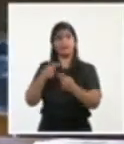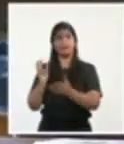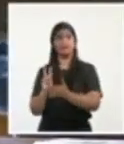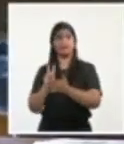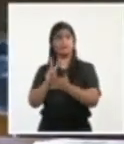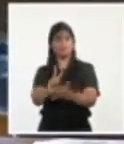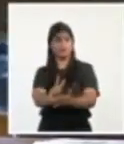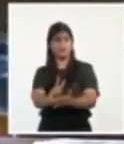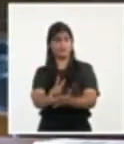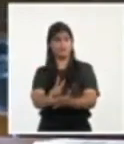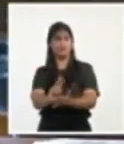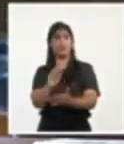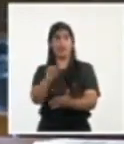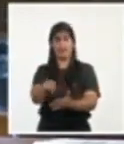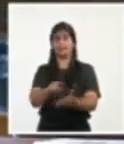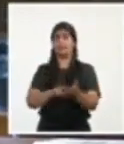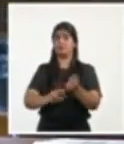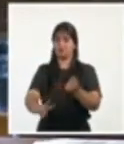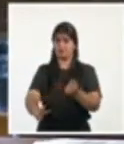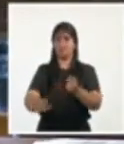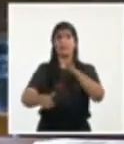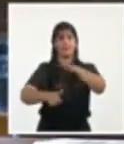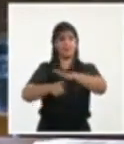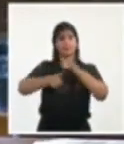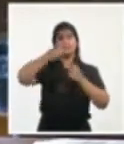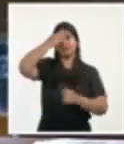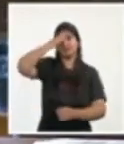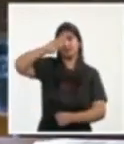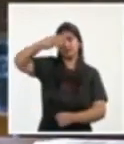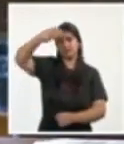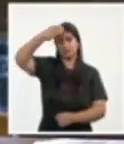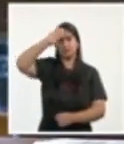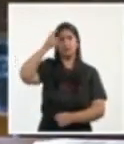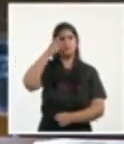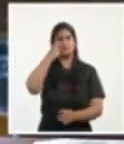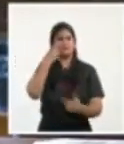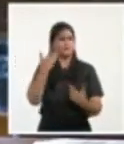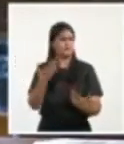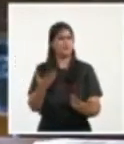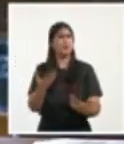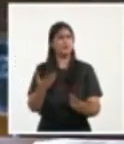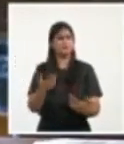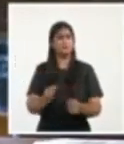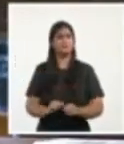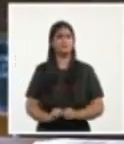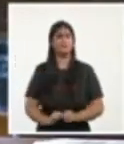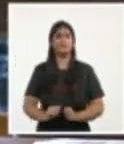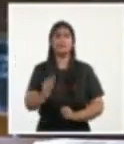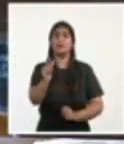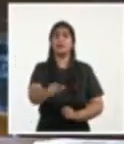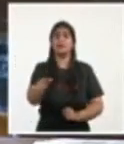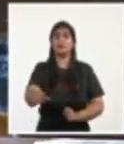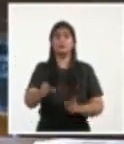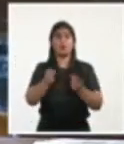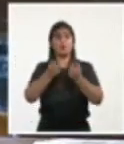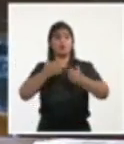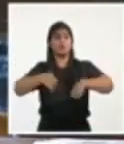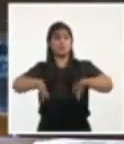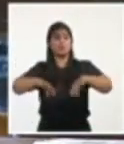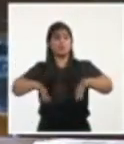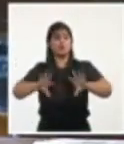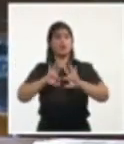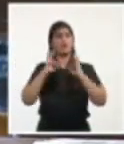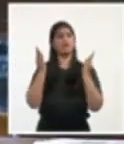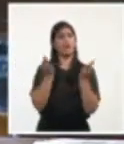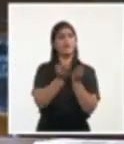ministro al territorio, se ponían ejemplos importantes, también lo que vimos nosotros allá, de personas con situaciones familiares y que han dado paso